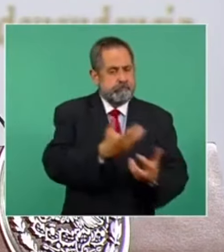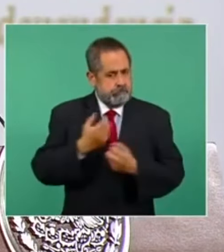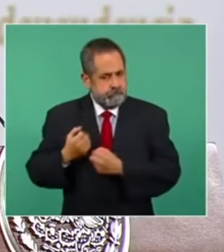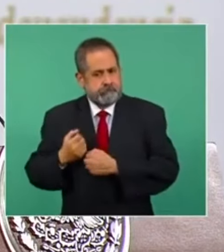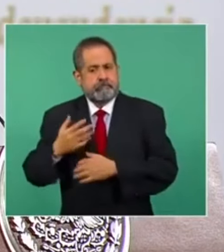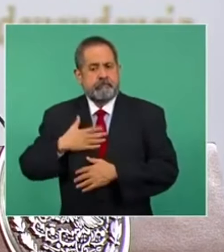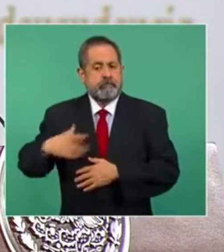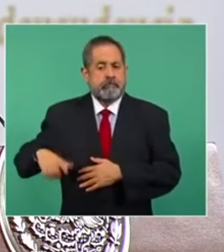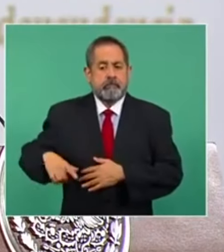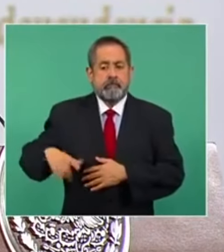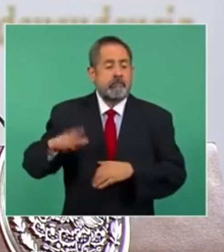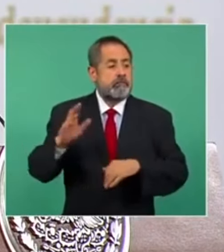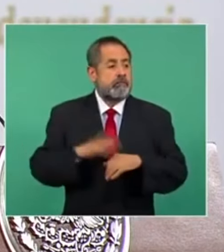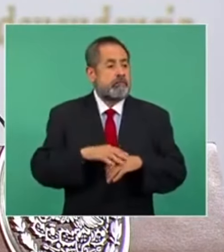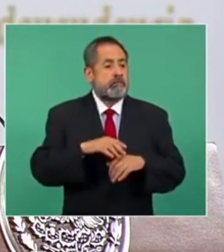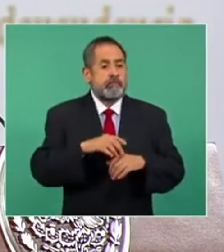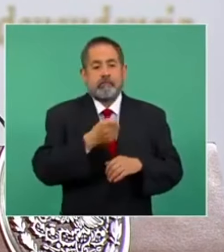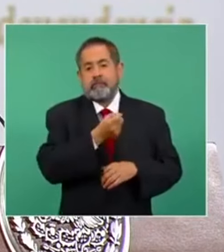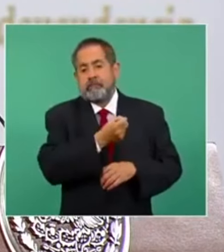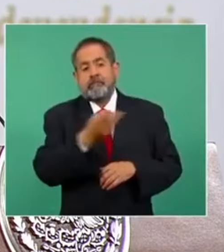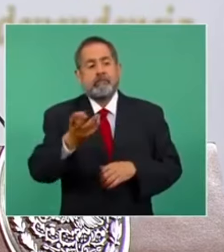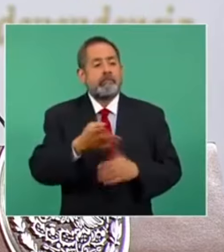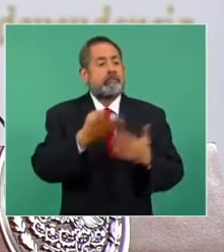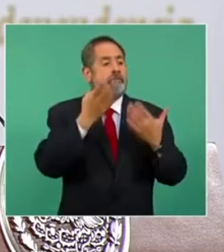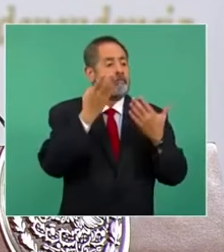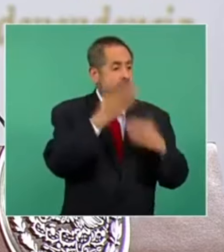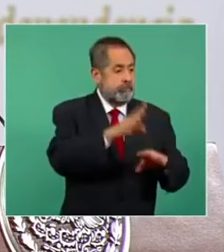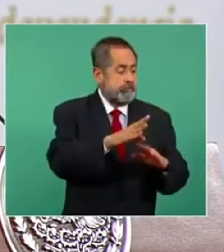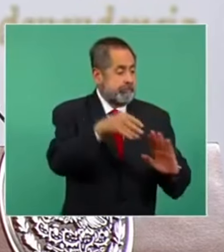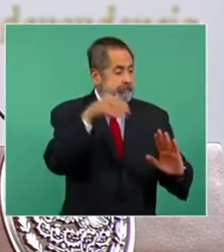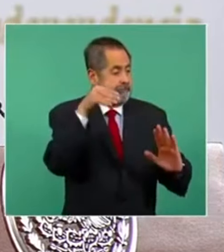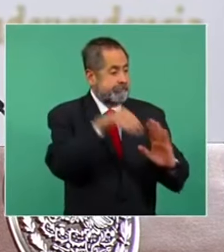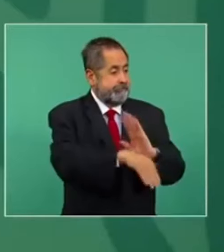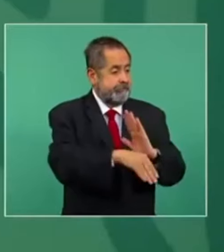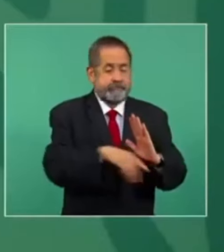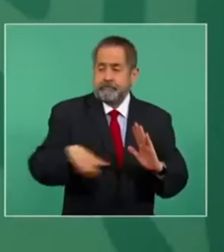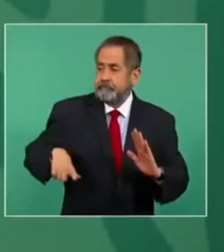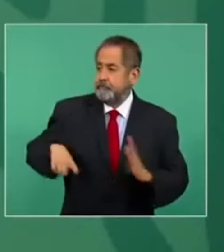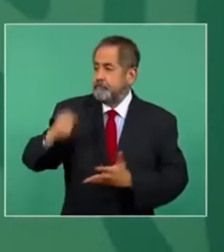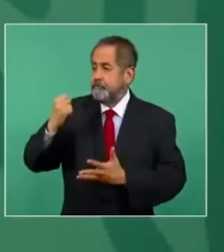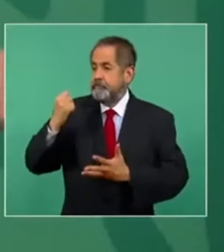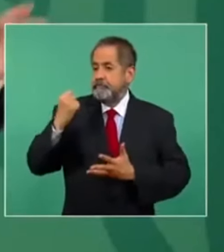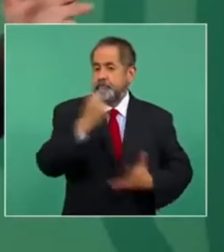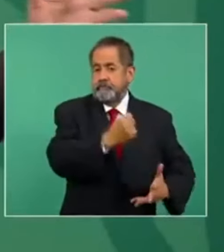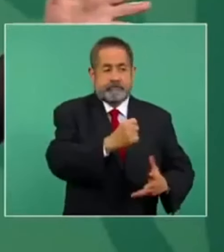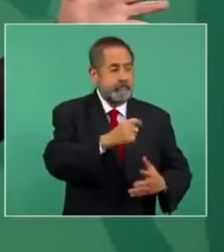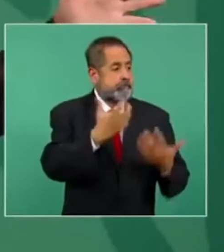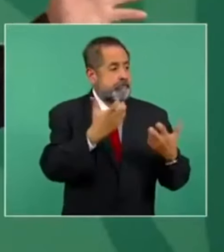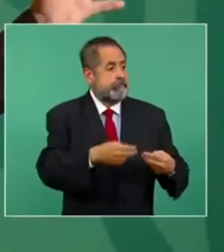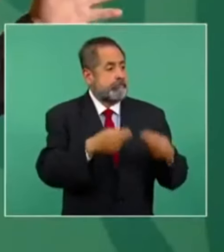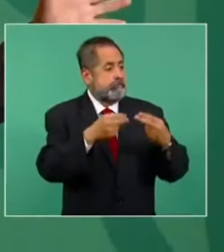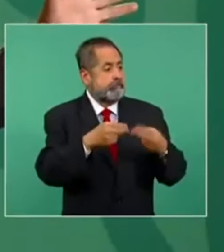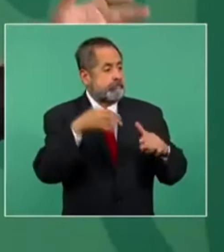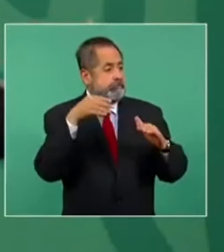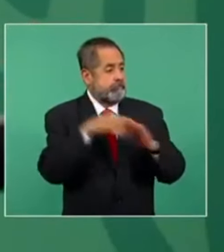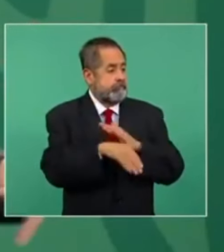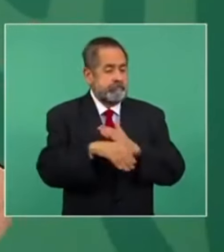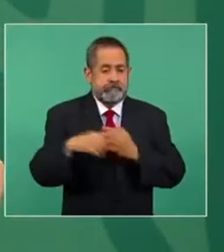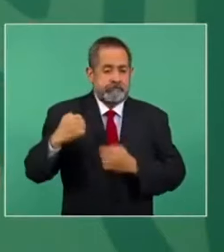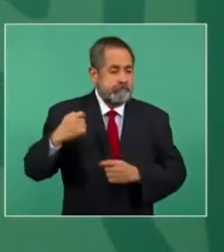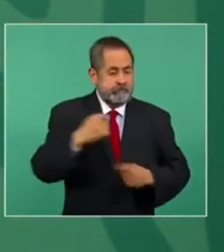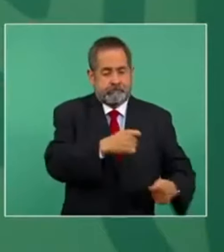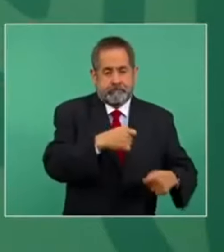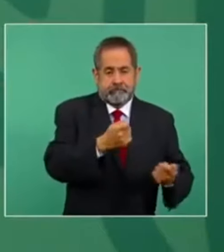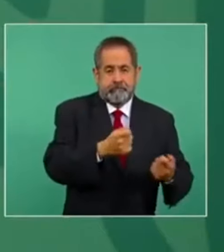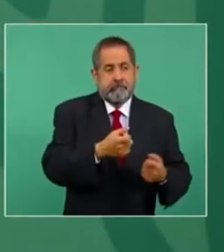porque se rescató a bancos y empresas y quedaron esos departamentos